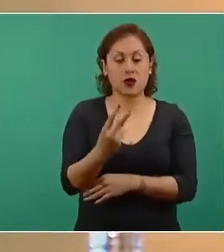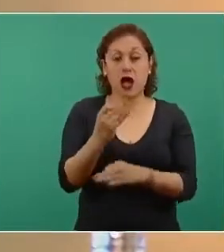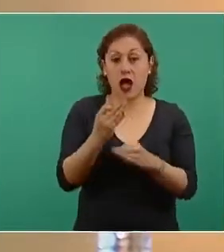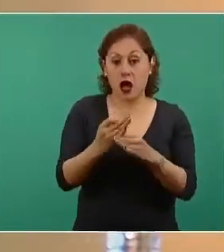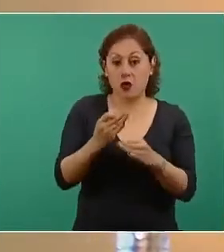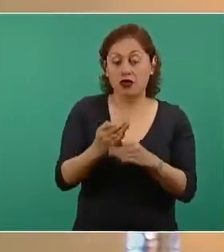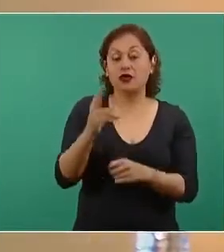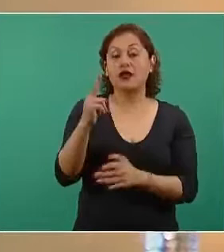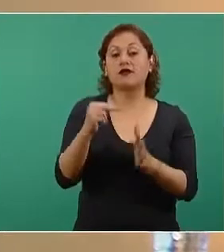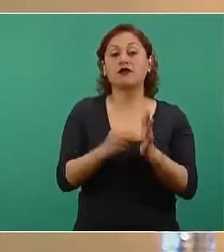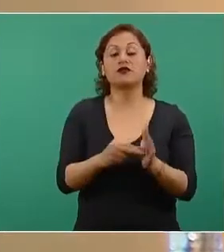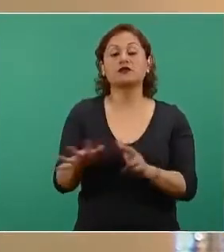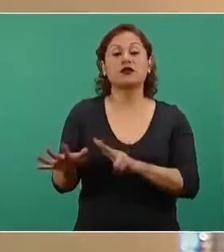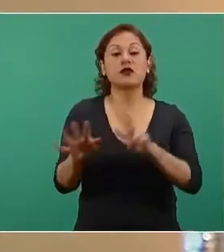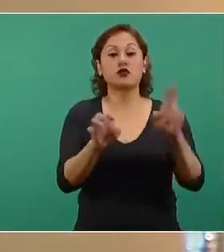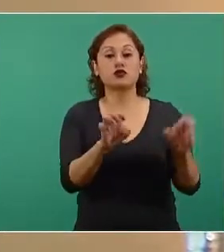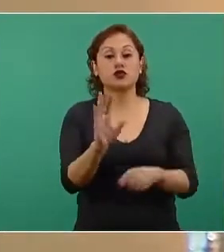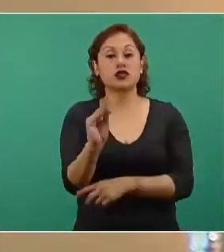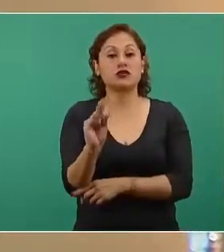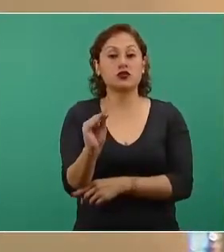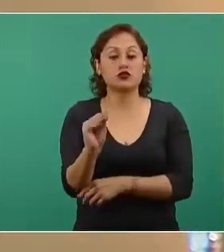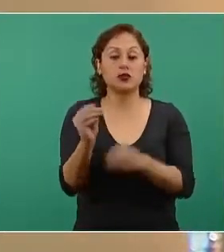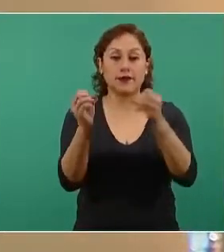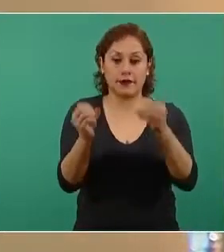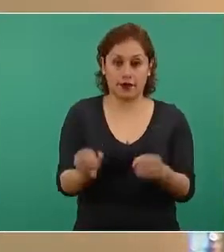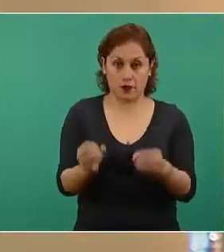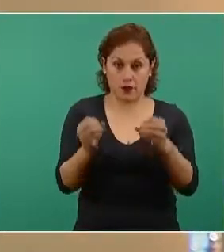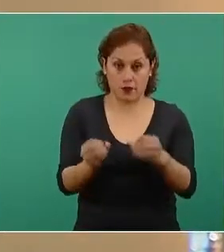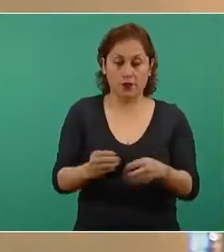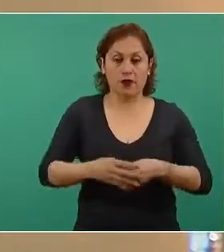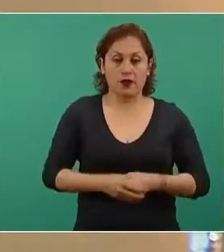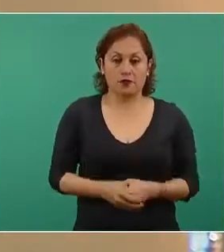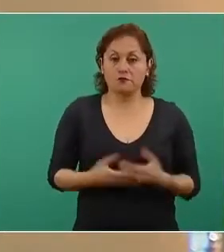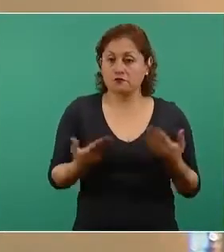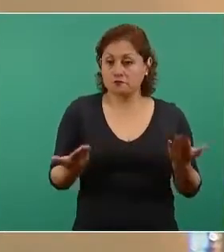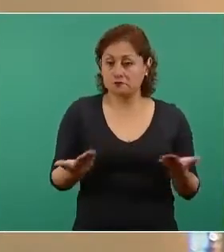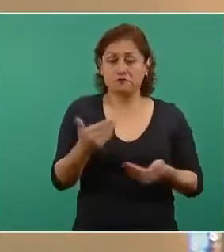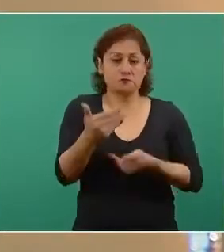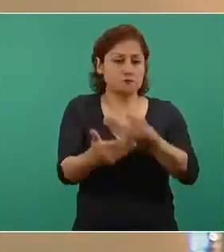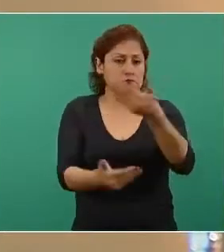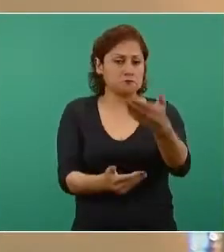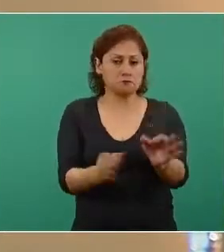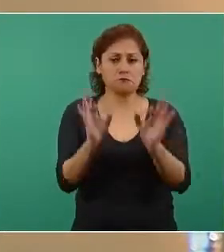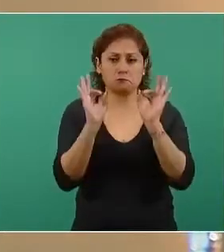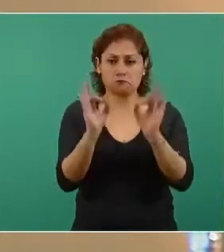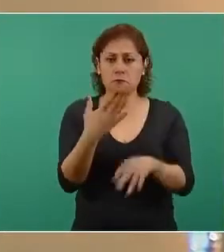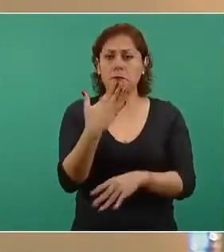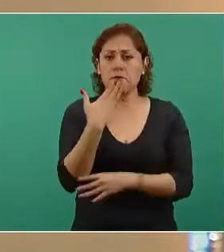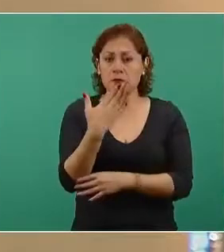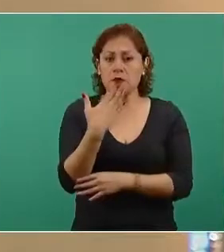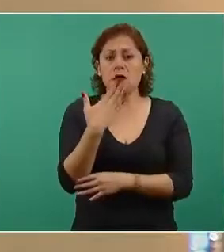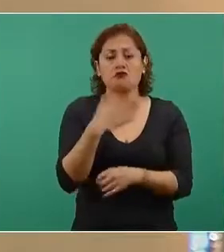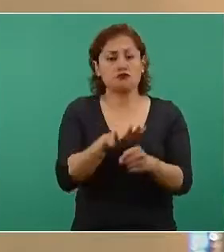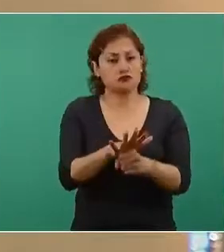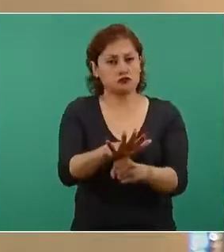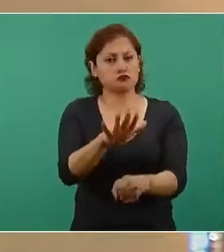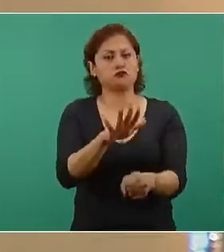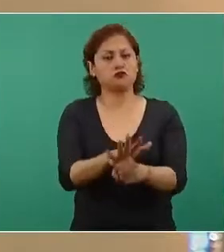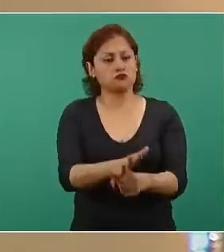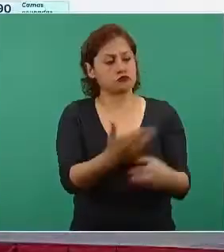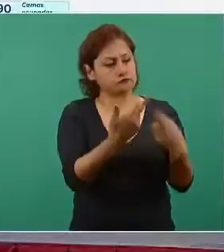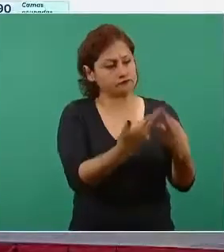momento 2,890 camas ocupadas. Entonces nos mantenemos con una ocupación aceptable, que